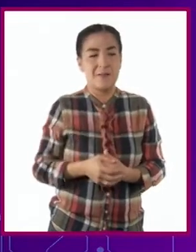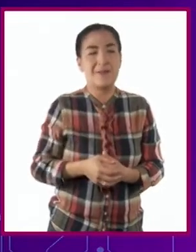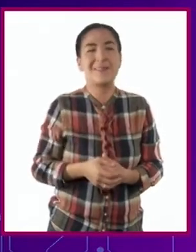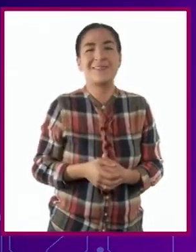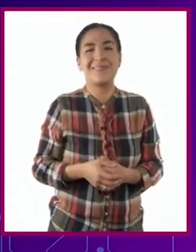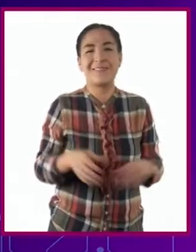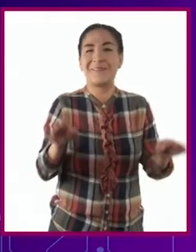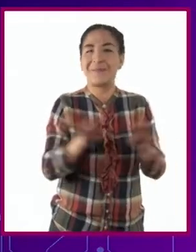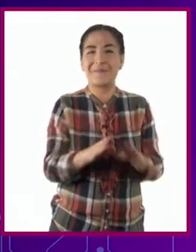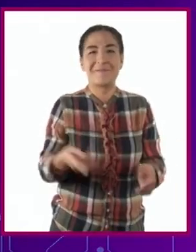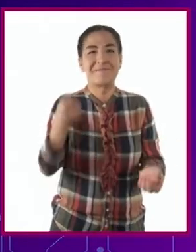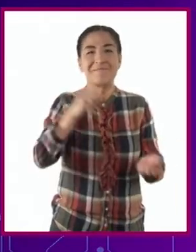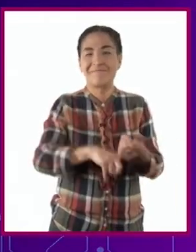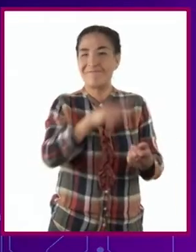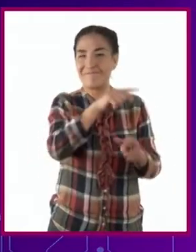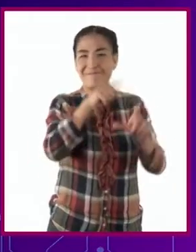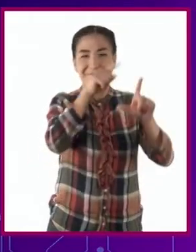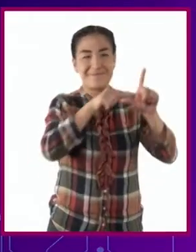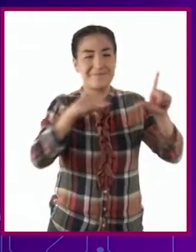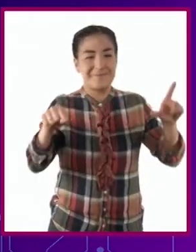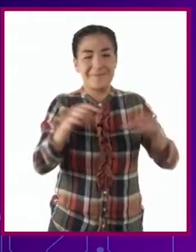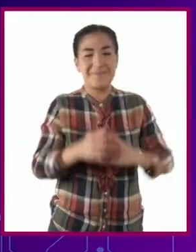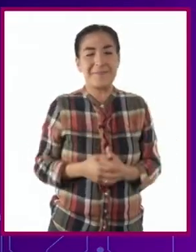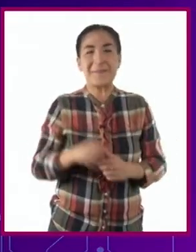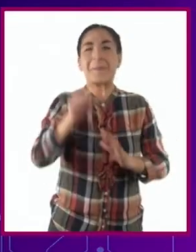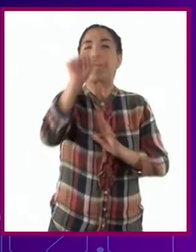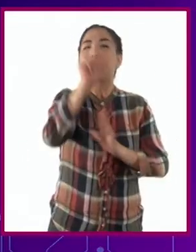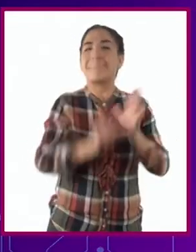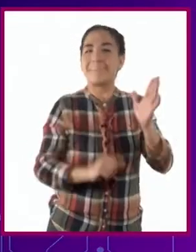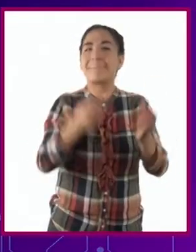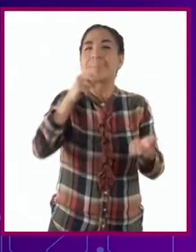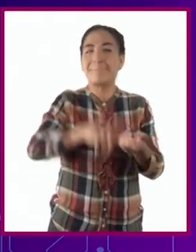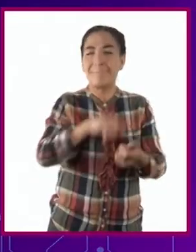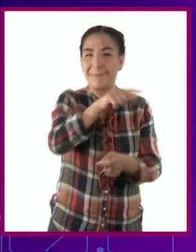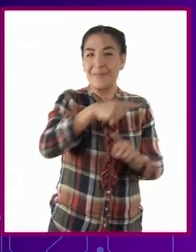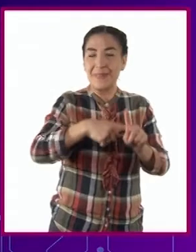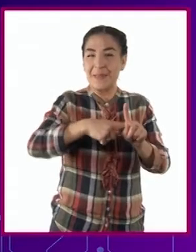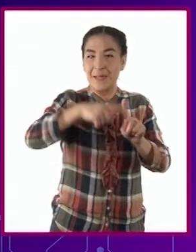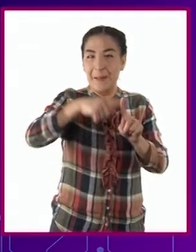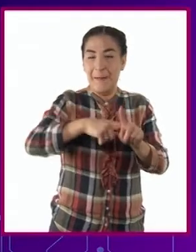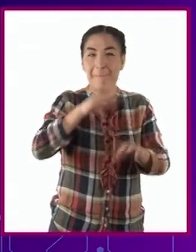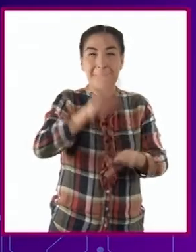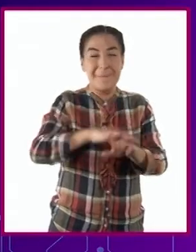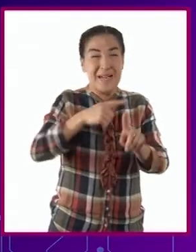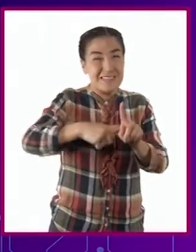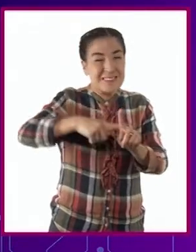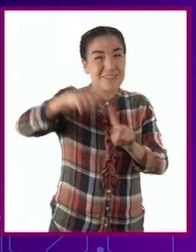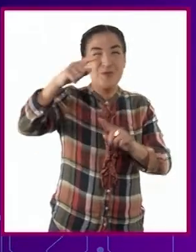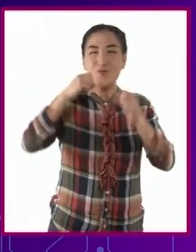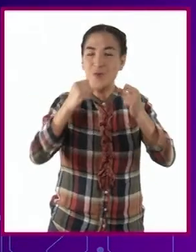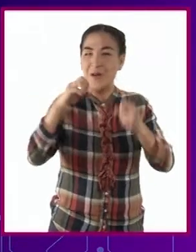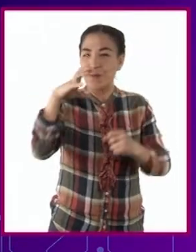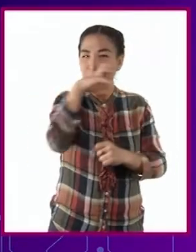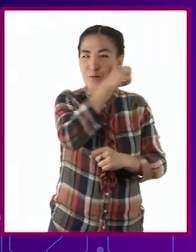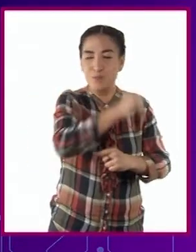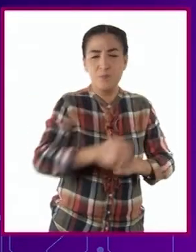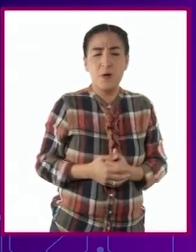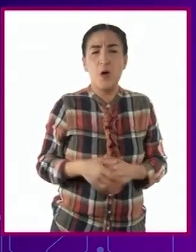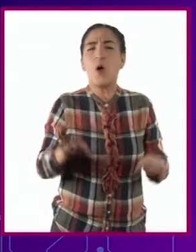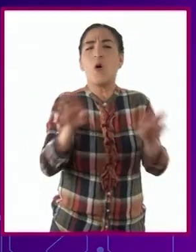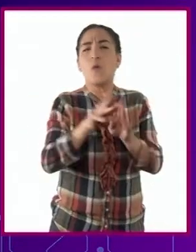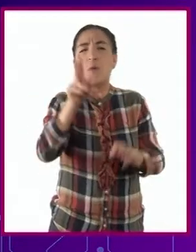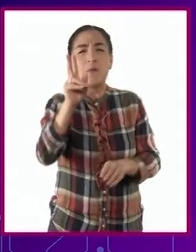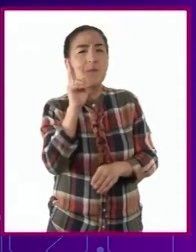de la gráfica. ¿En qué mes se registró la temperatura más alta? ¿Cómo se observa